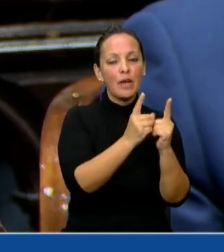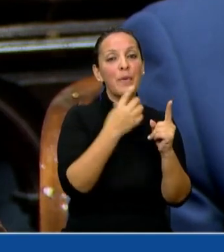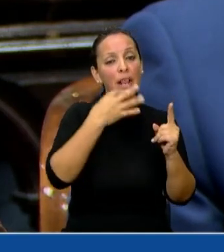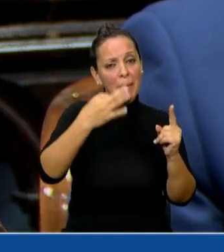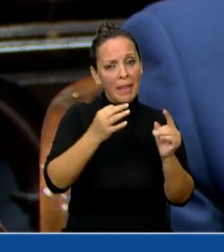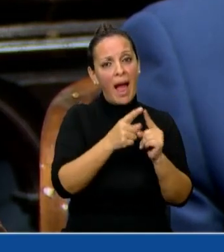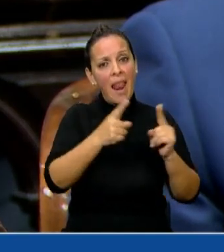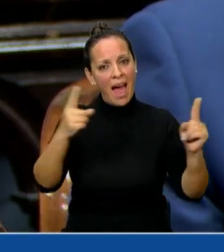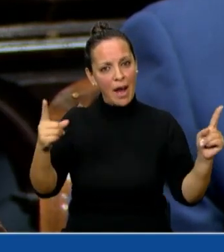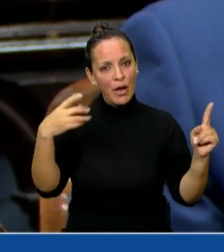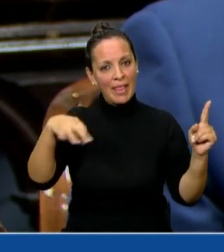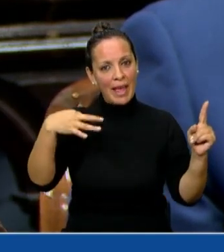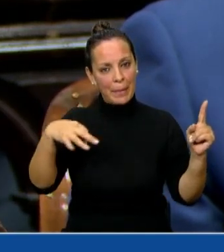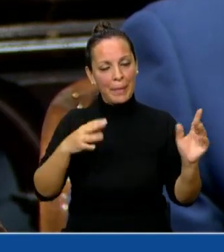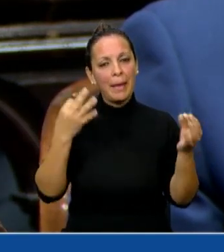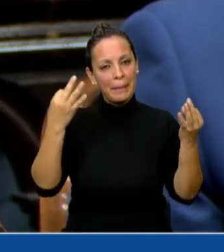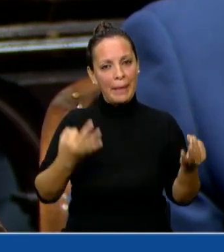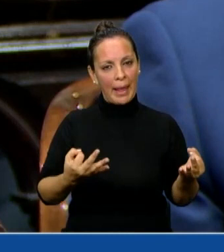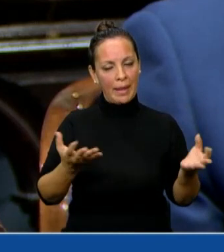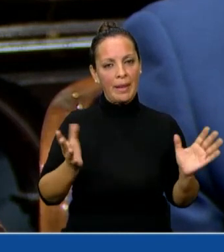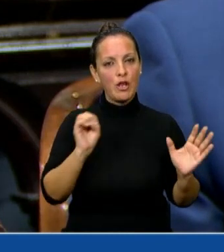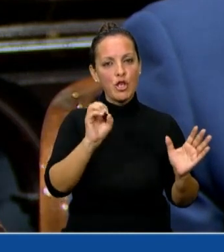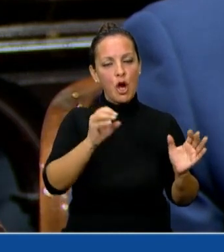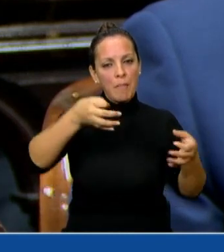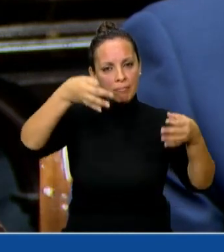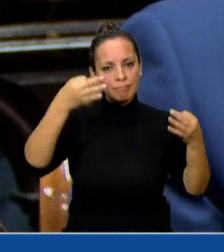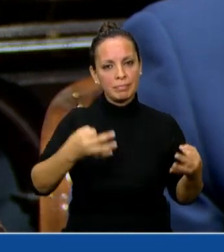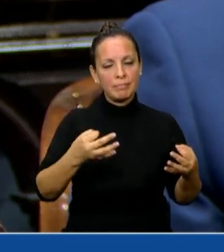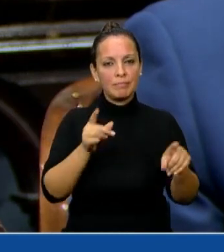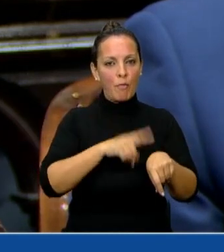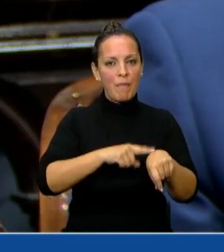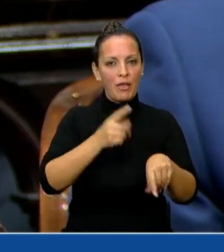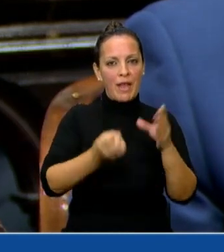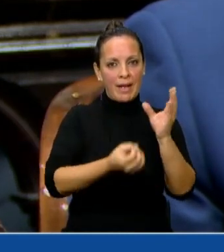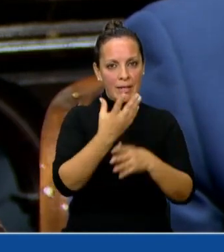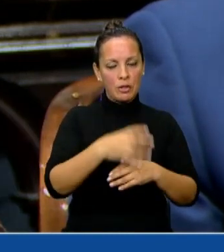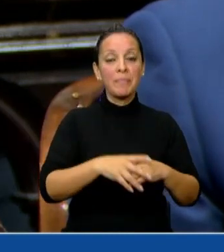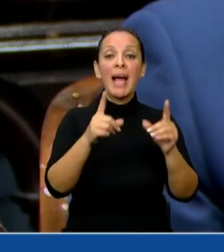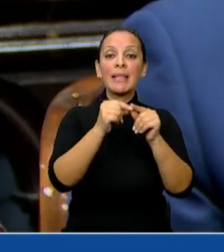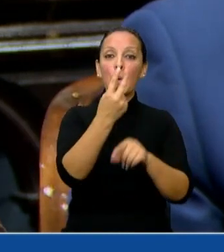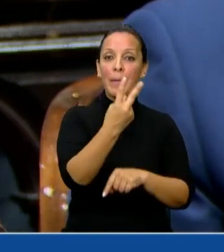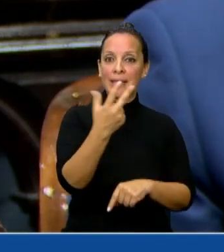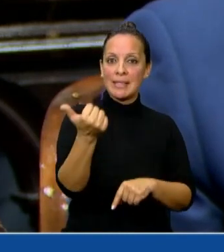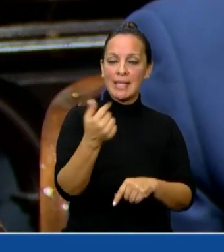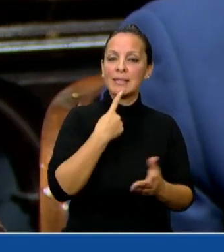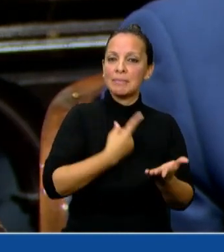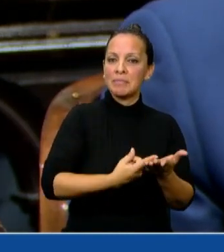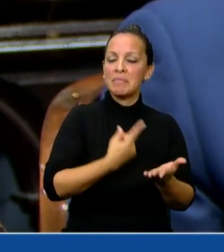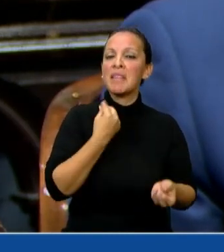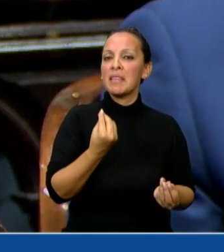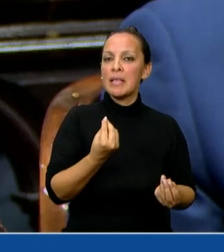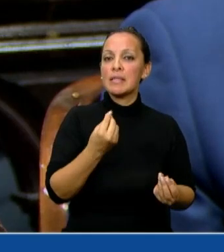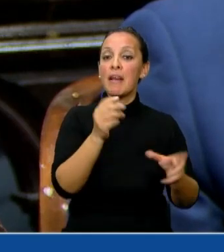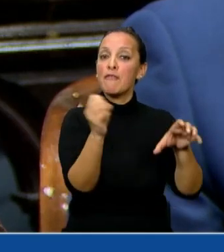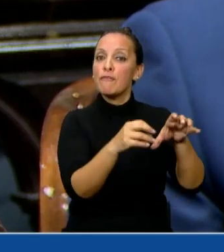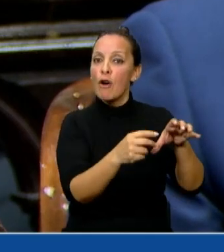es ponerlo correctamente como figura en la creación. El artículo 26 establece que el fondo